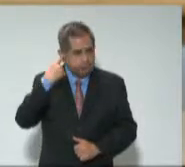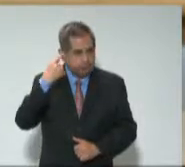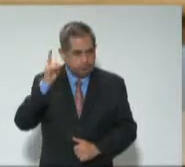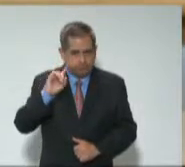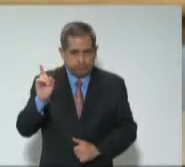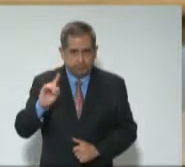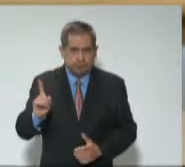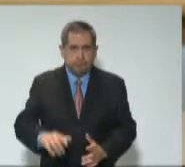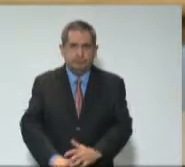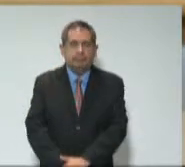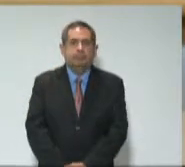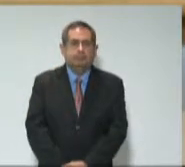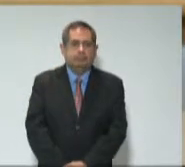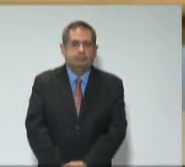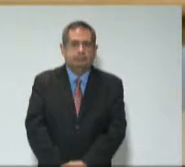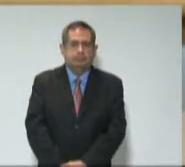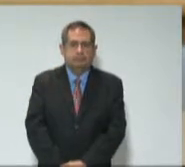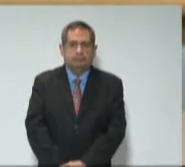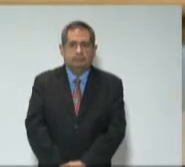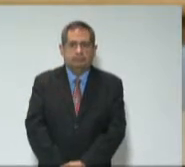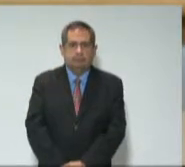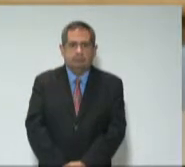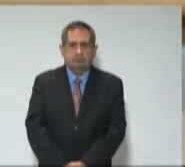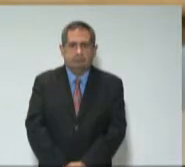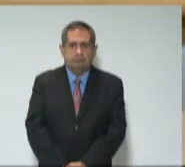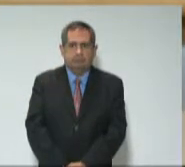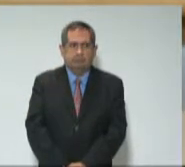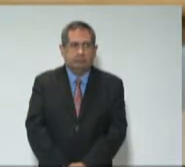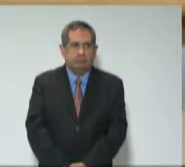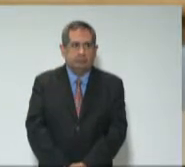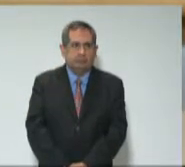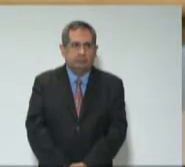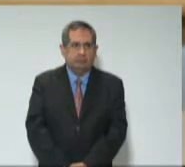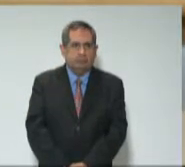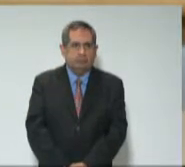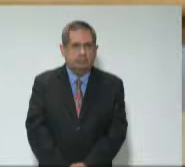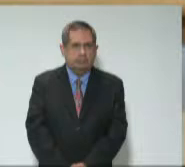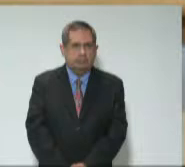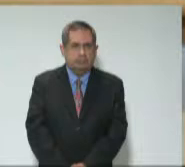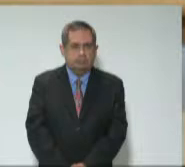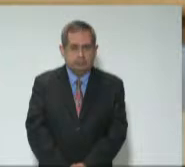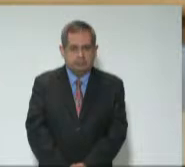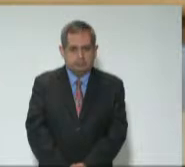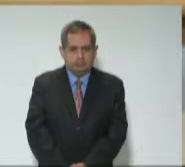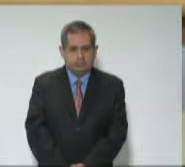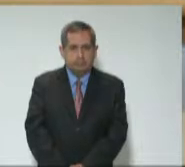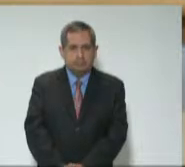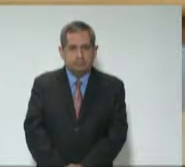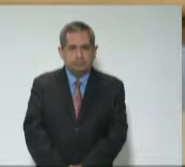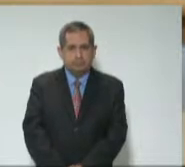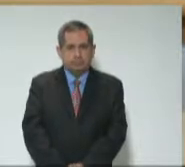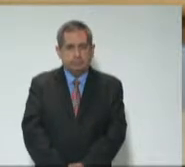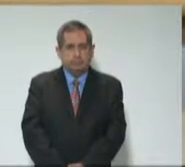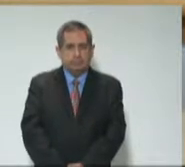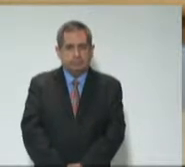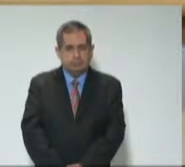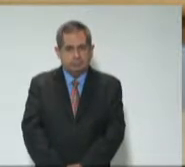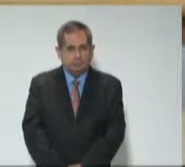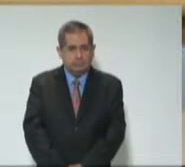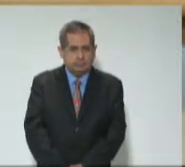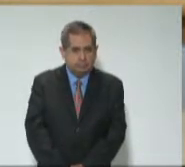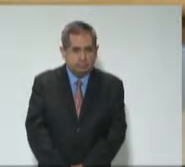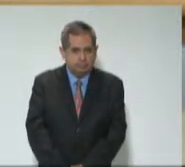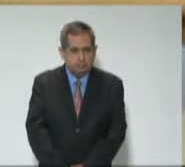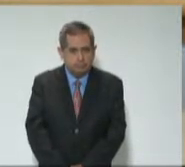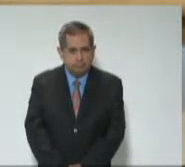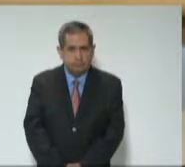y por ciertos grupos de datos de tal manera de tener un retrato de la realidad y por otro lado protege la privacidad